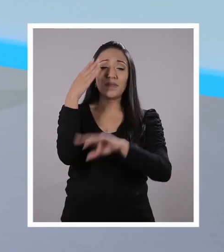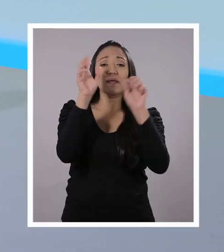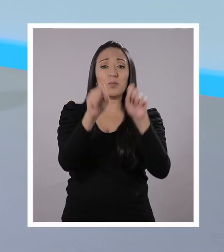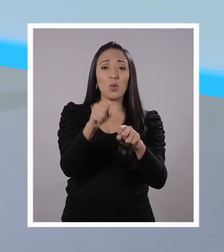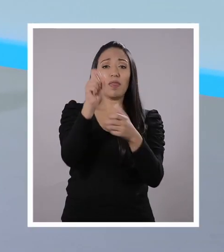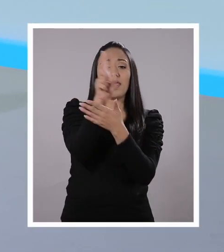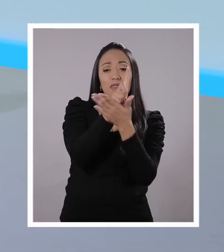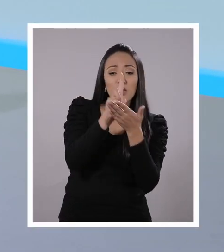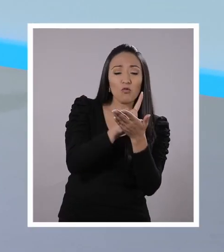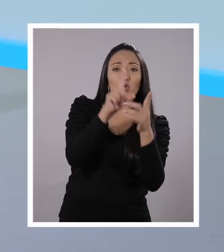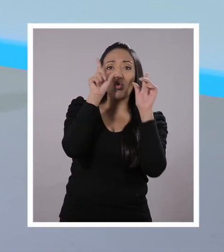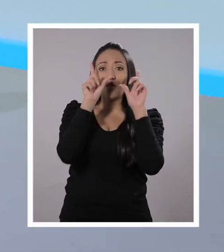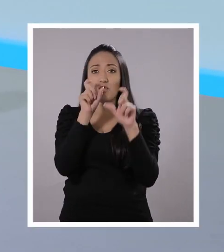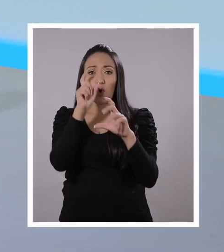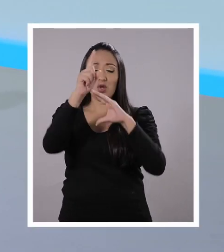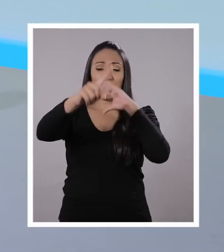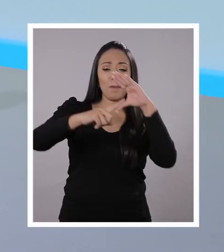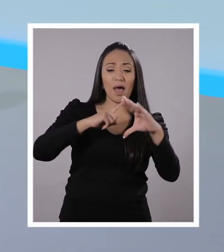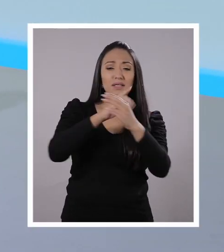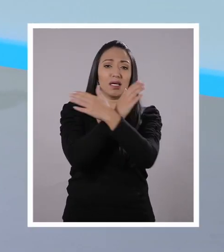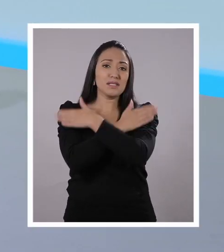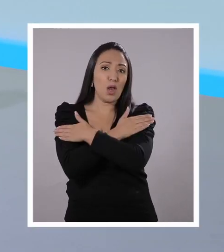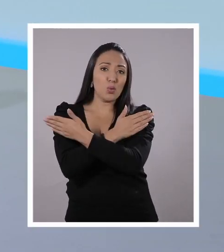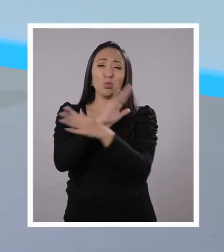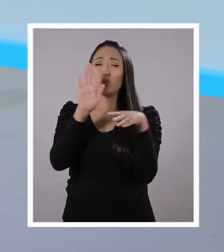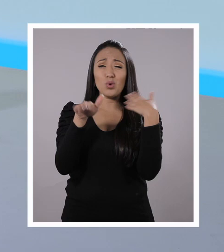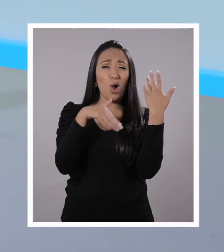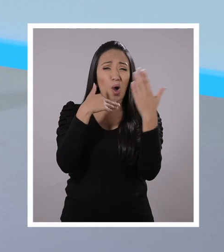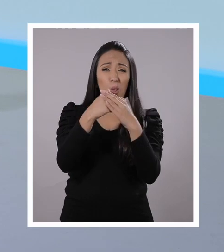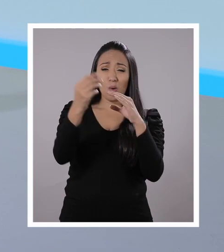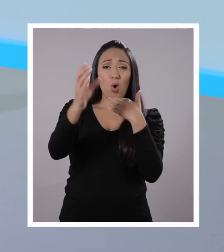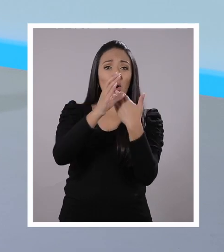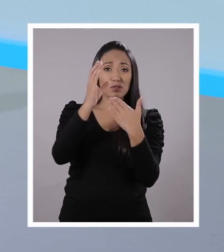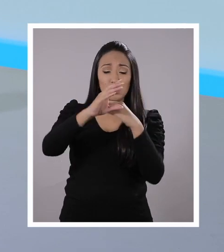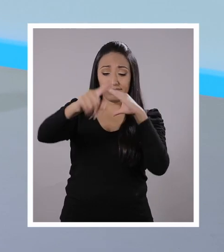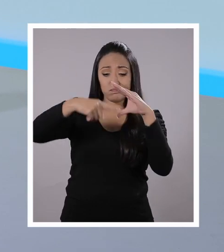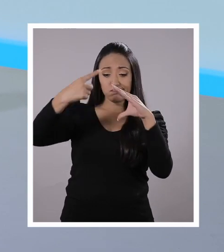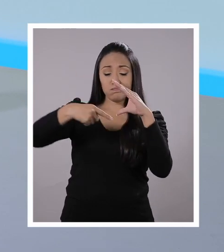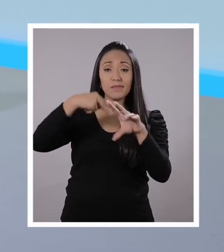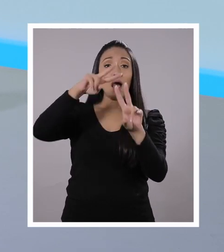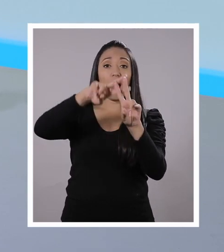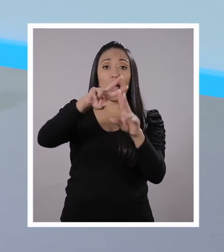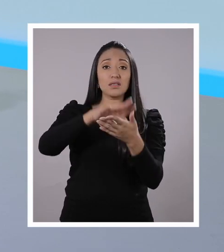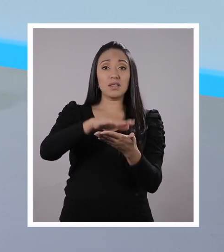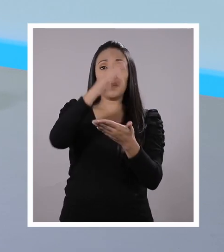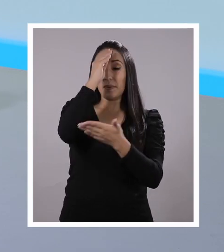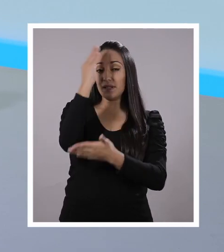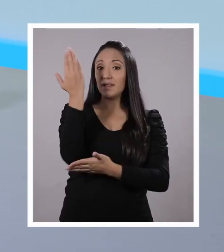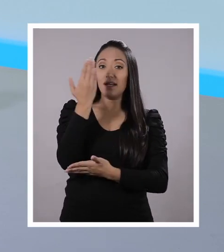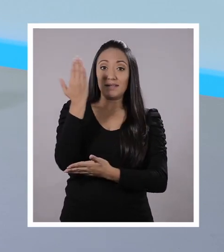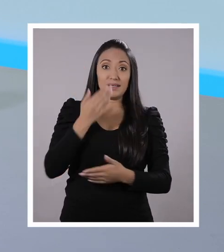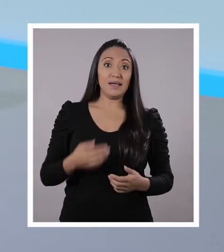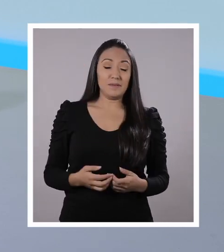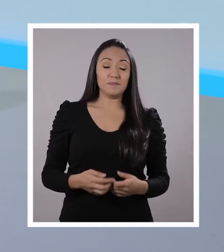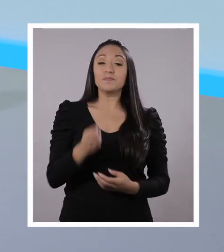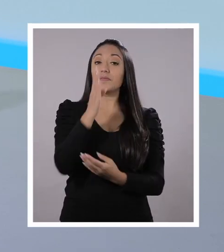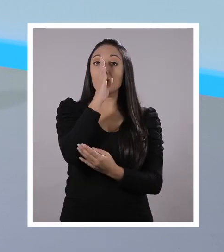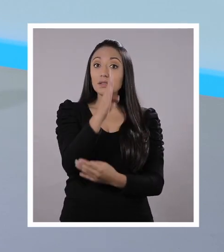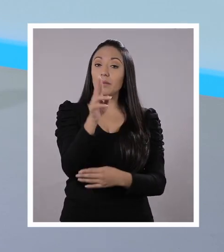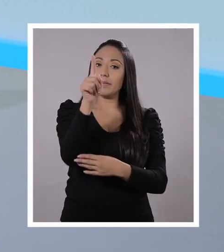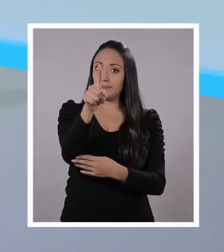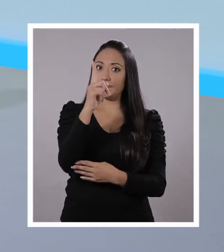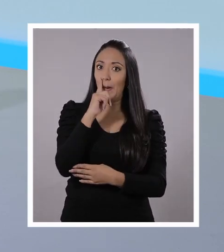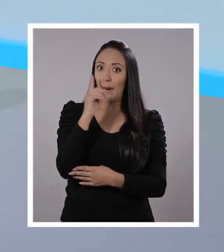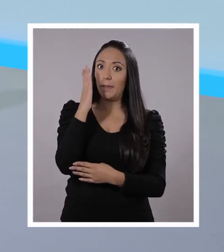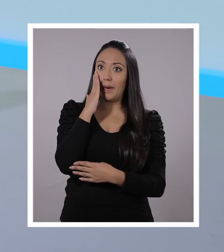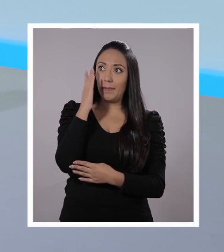Y no olviden que pueden enviarnos sus dibujos, fotografías, recetas, saludos a las redes sociales de Educa con el hashtag Aprender